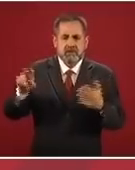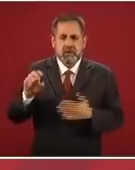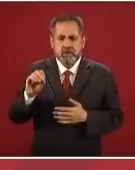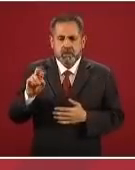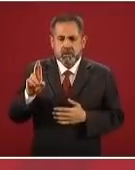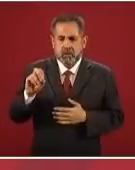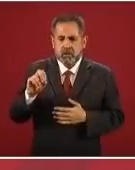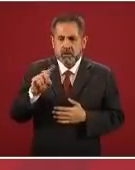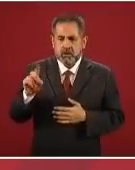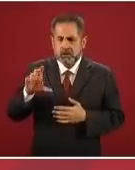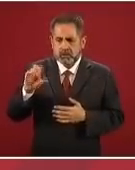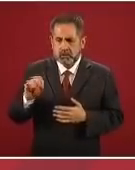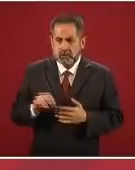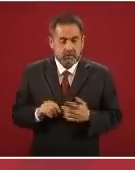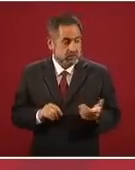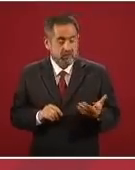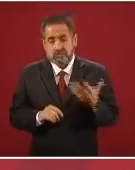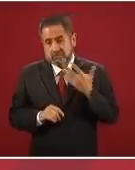Orozco.